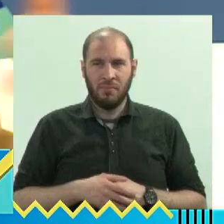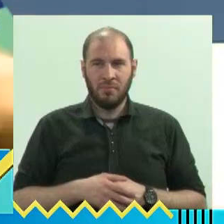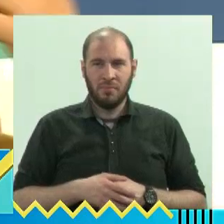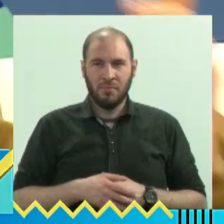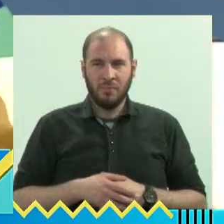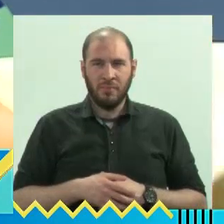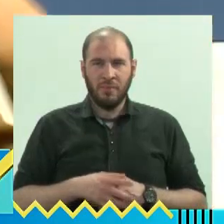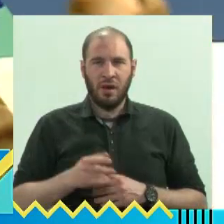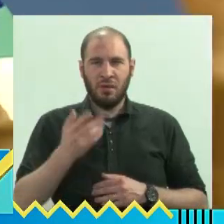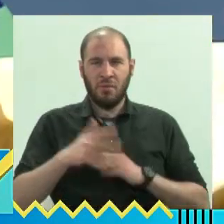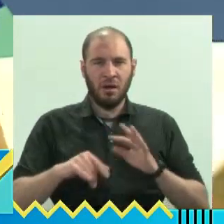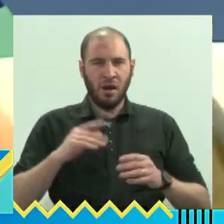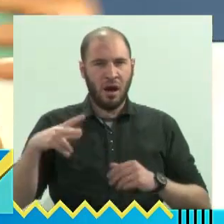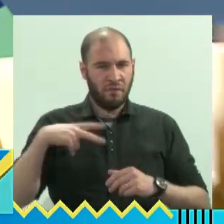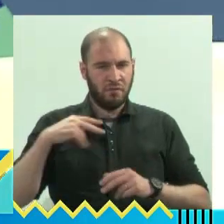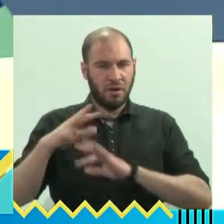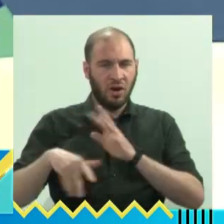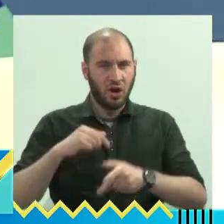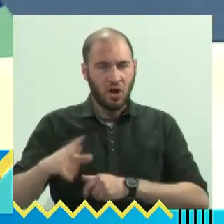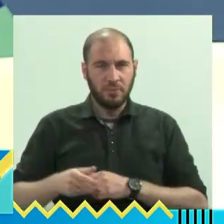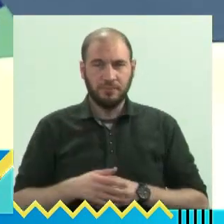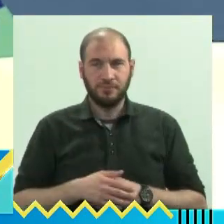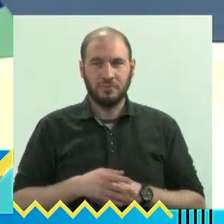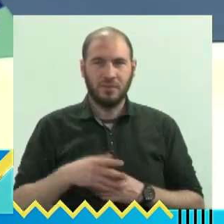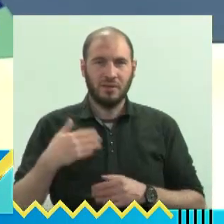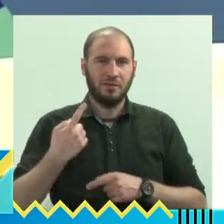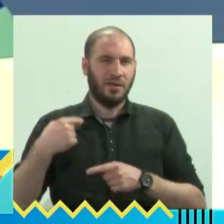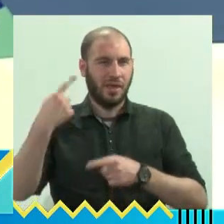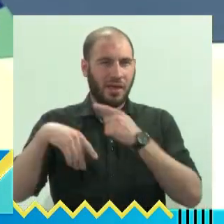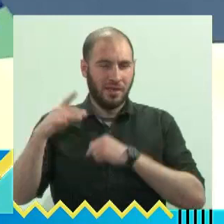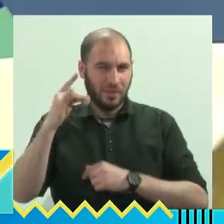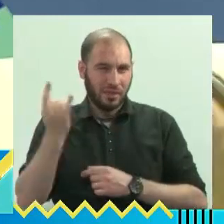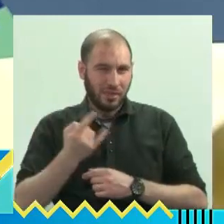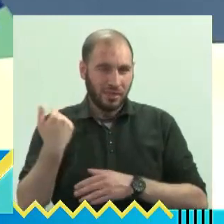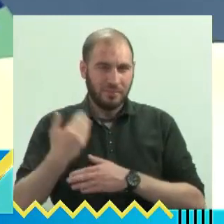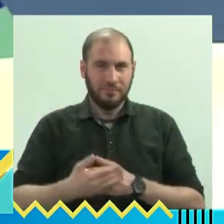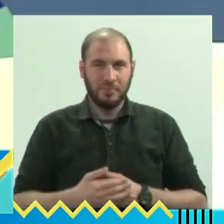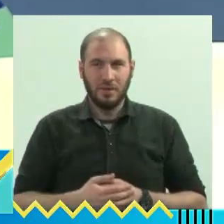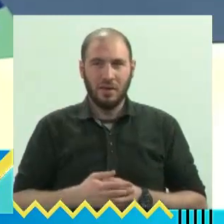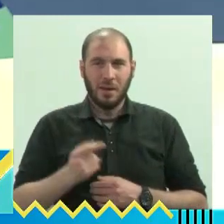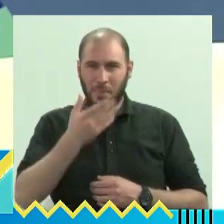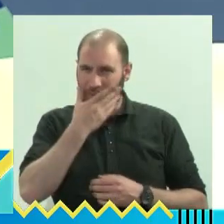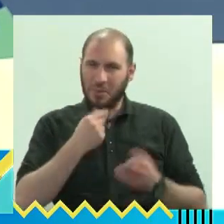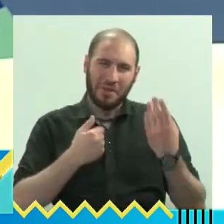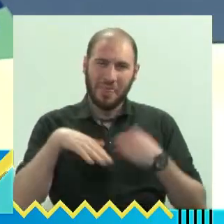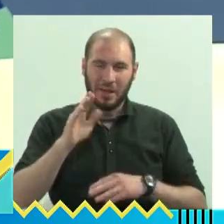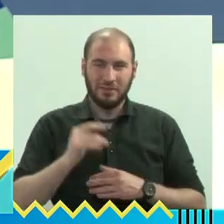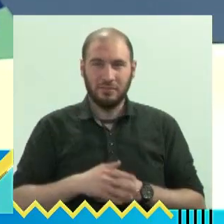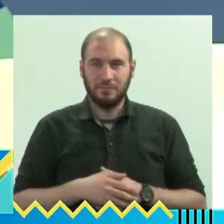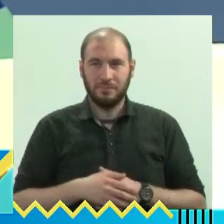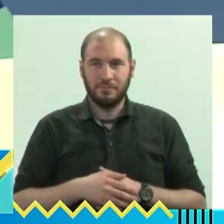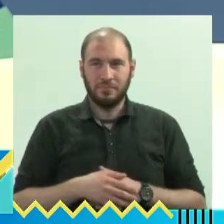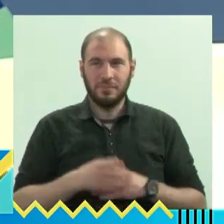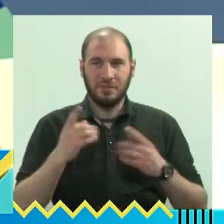y de robar a los que más tienen, y bueno, toda una construcción mitológica de lo que hace, ¿no? Muchas veces se lo hace más bueno de lo que son, digamos, ¿no? También hay